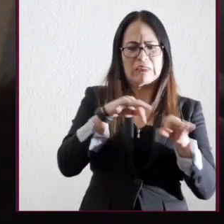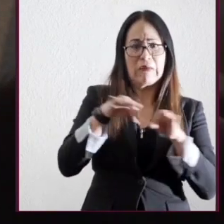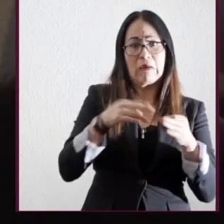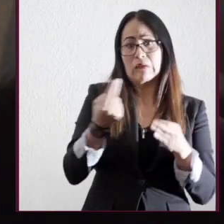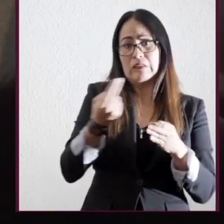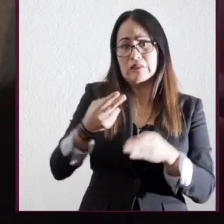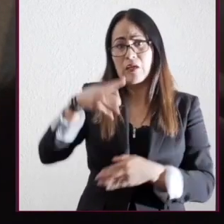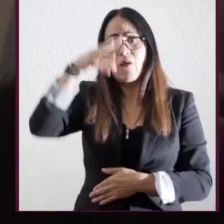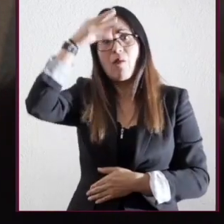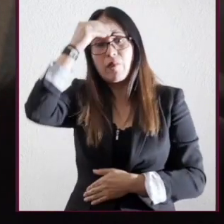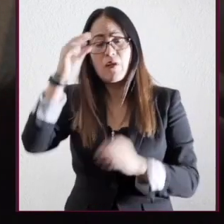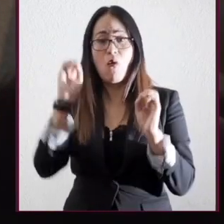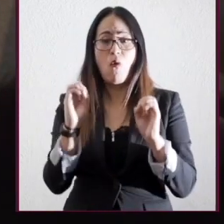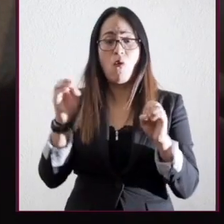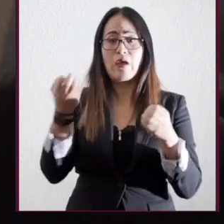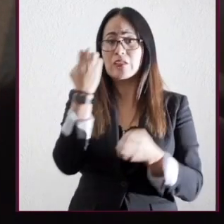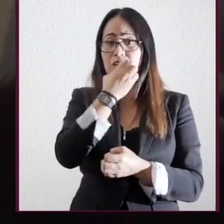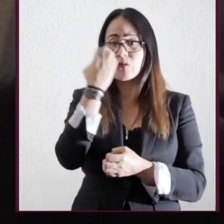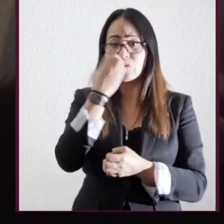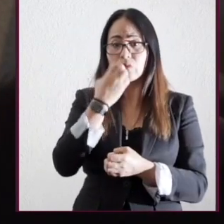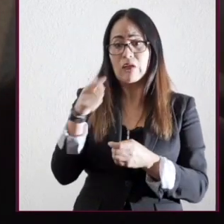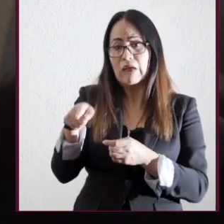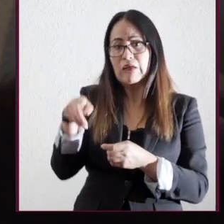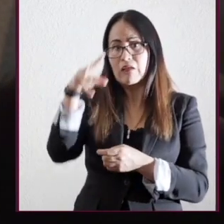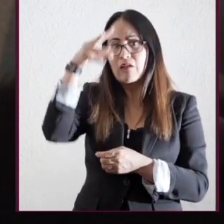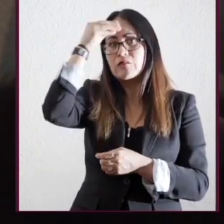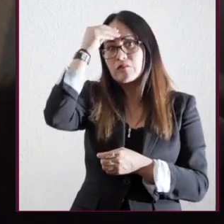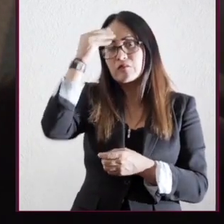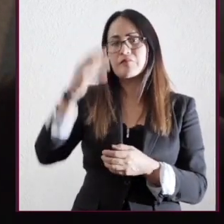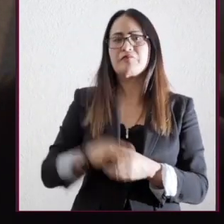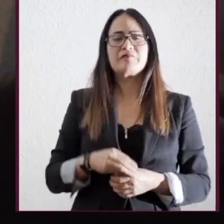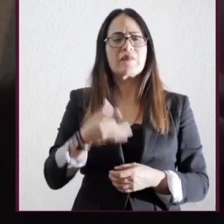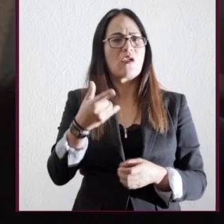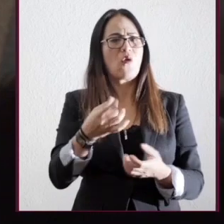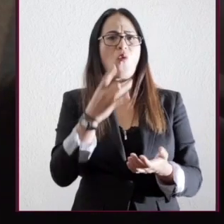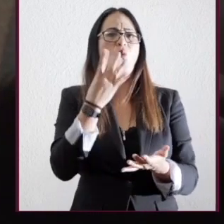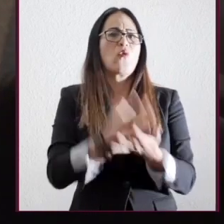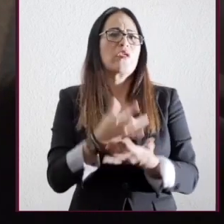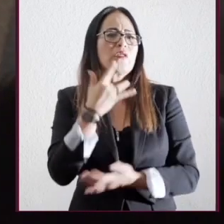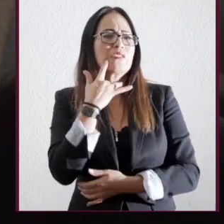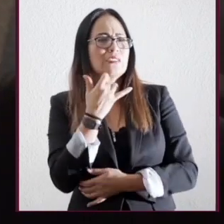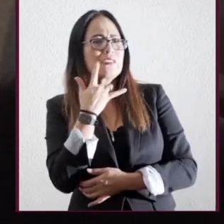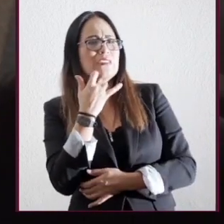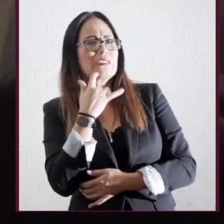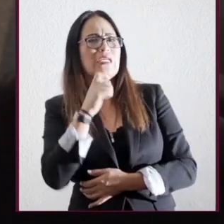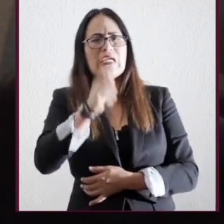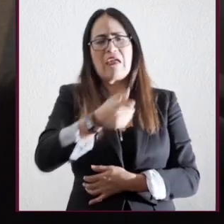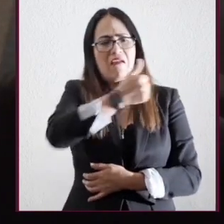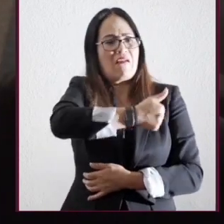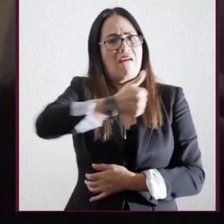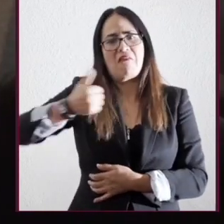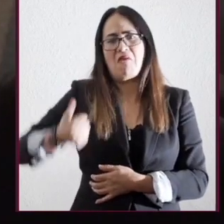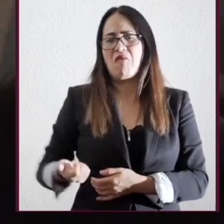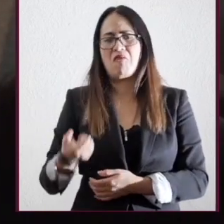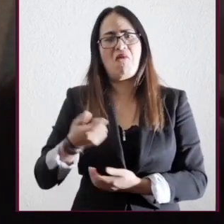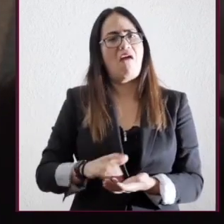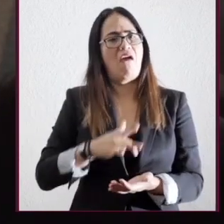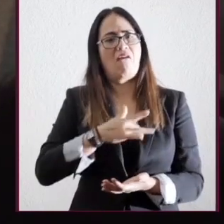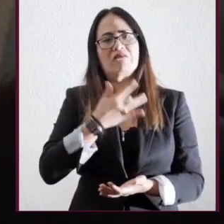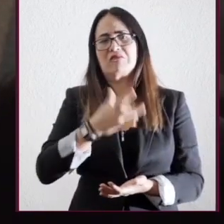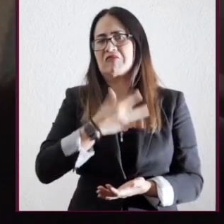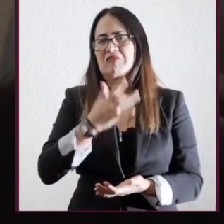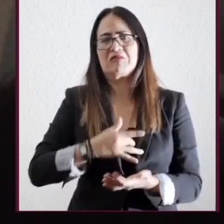escuela. La responsabilidad del entretenimiento depende únicamente de nosotros y como nosotros somos